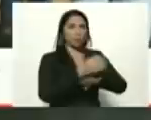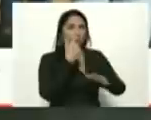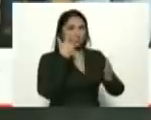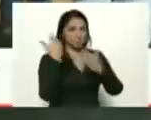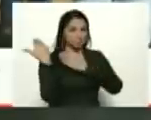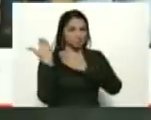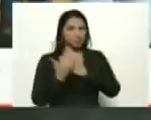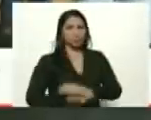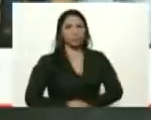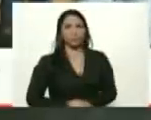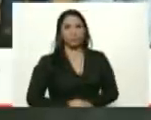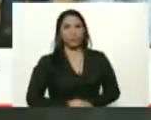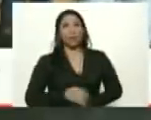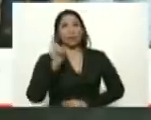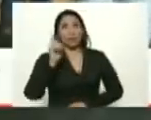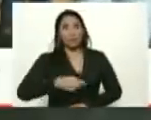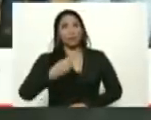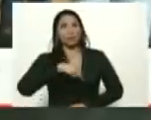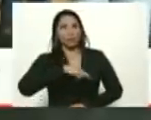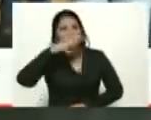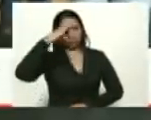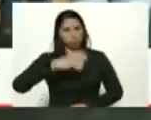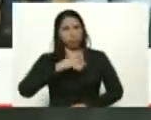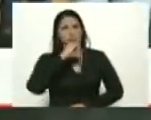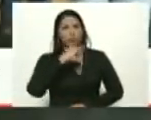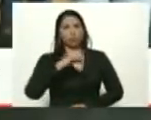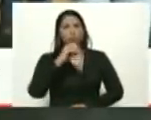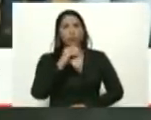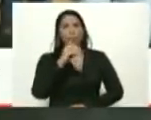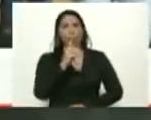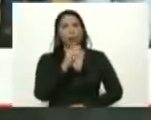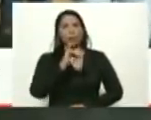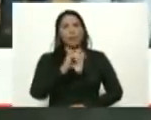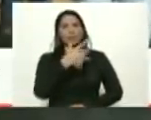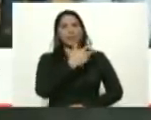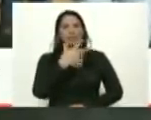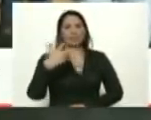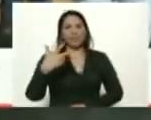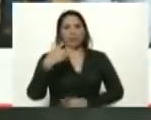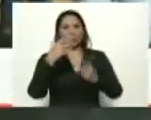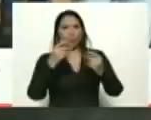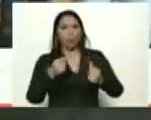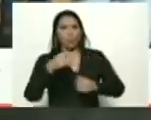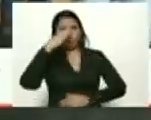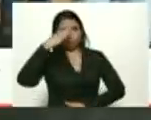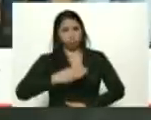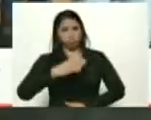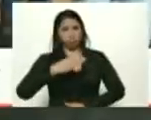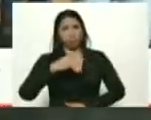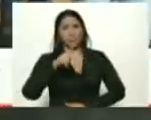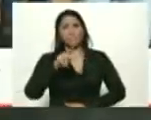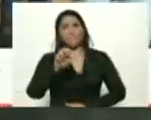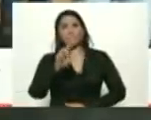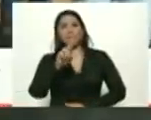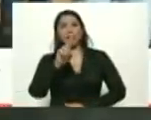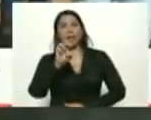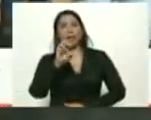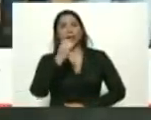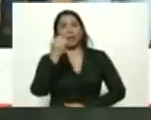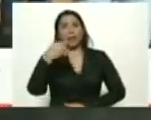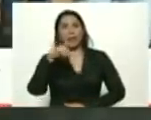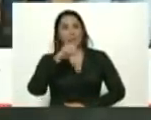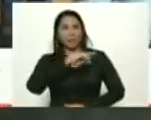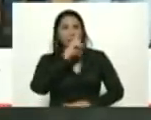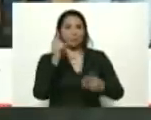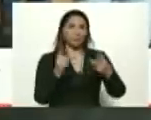Cedeño. Se encuentra también nuestro comandante de la SODI número 33, el comandante Pérez Ampueda. Se encuentra